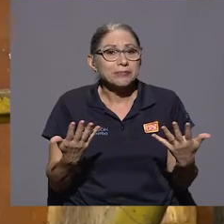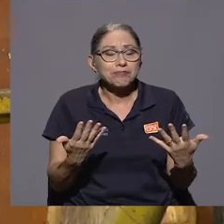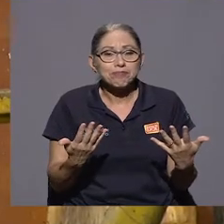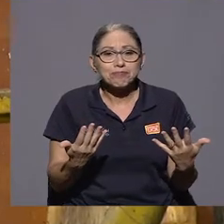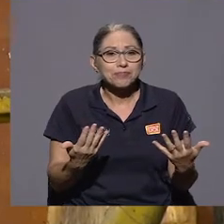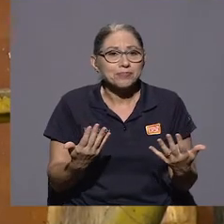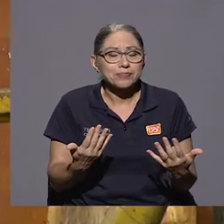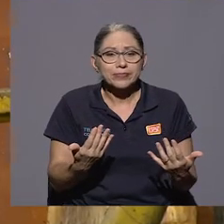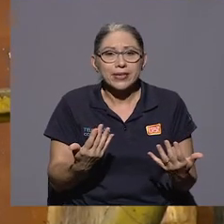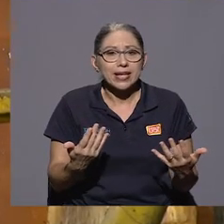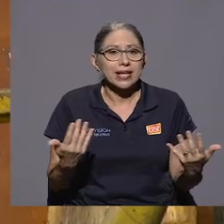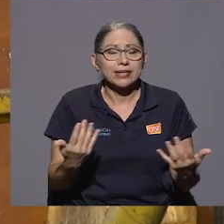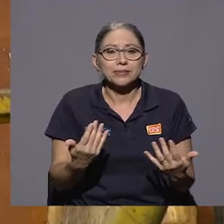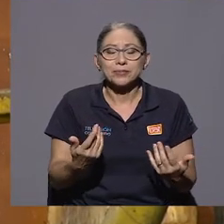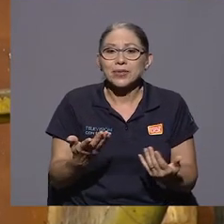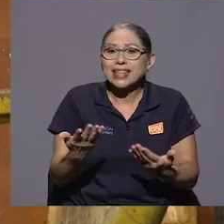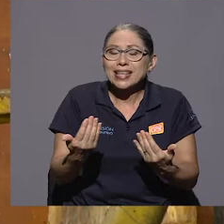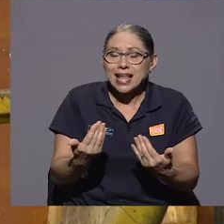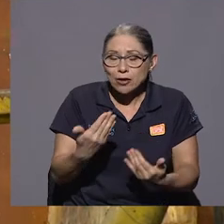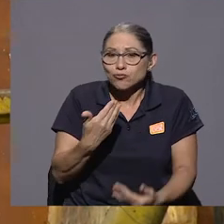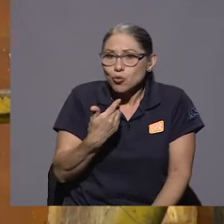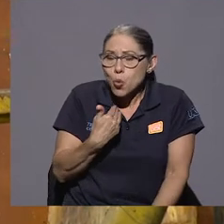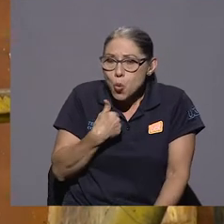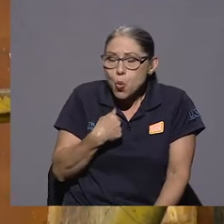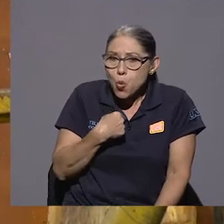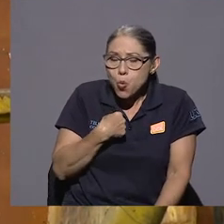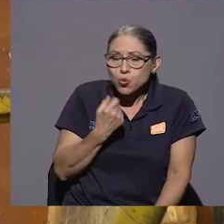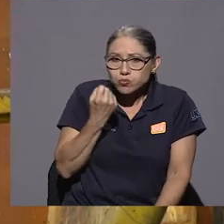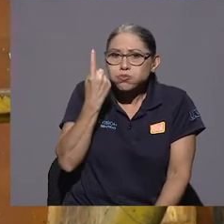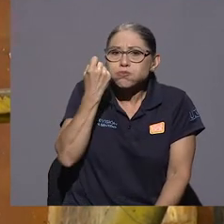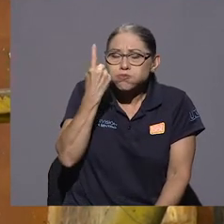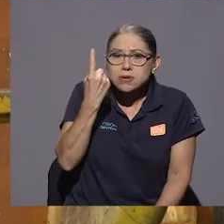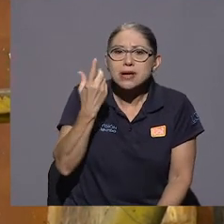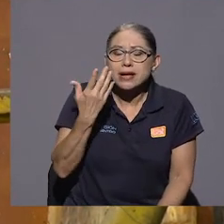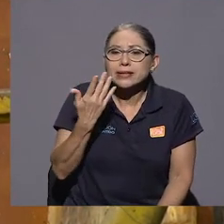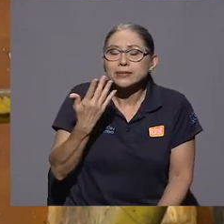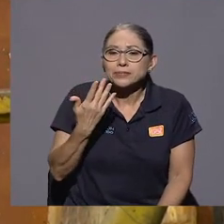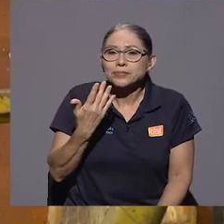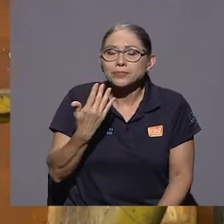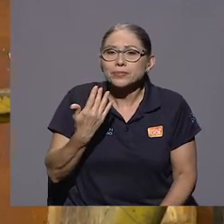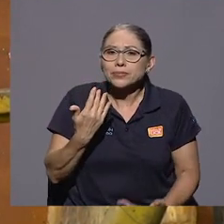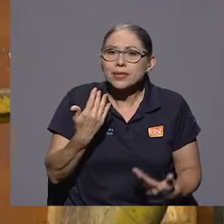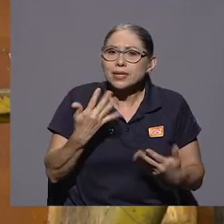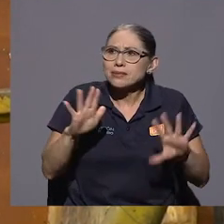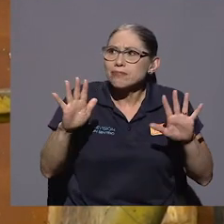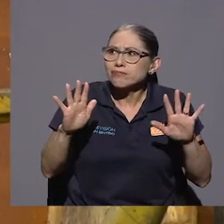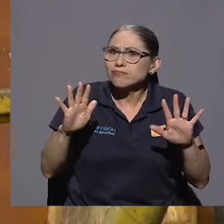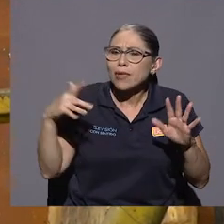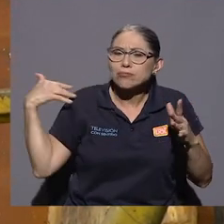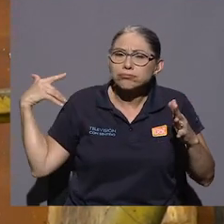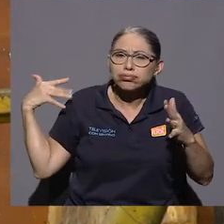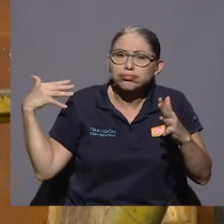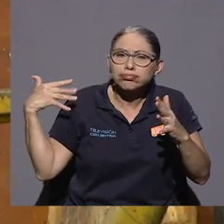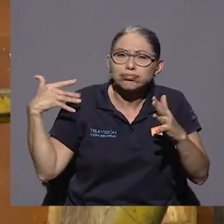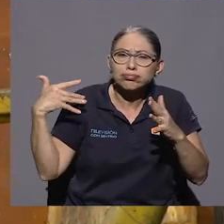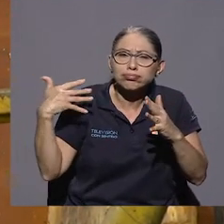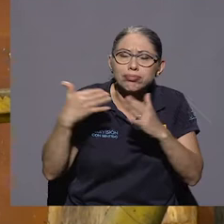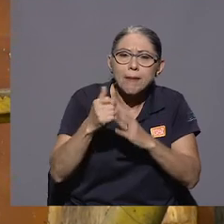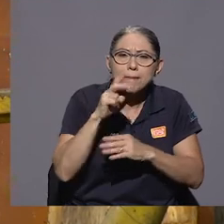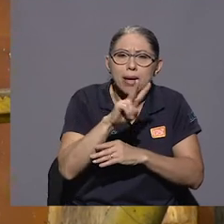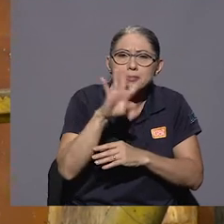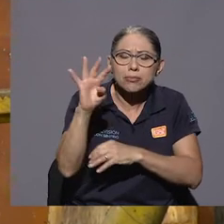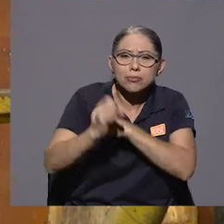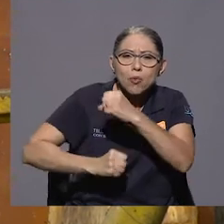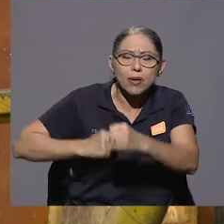Y lo que te decía, tener claro que habían transitado 24 años de la